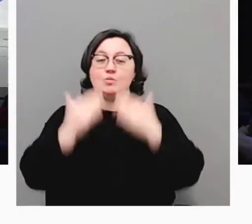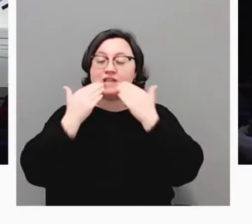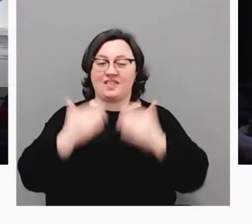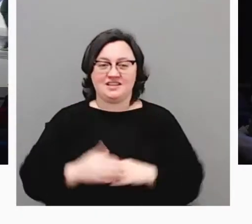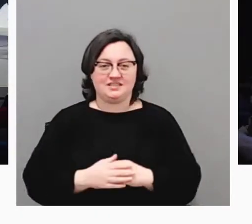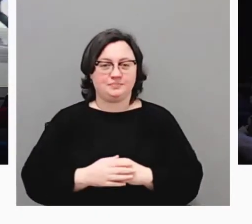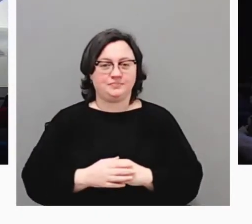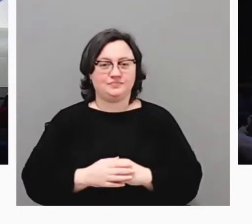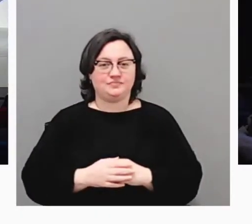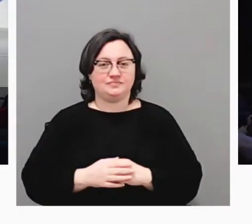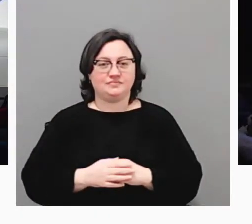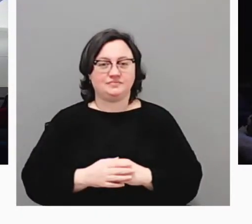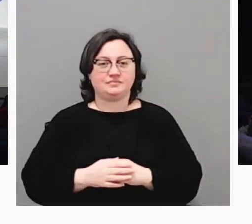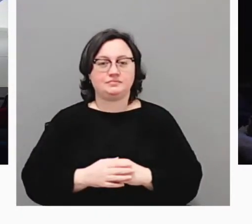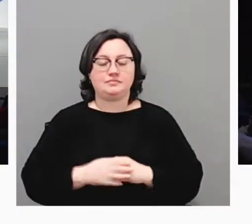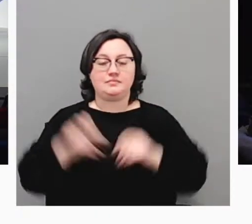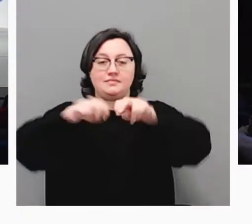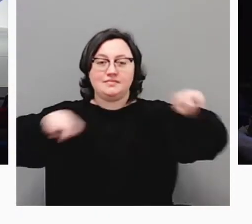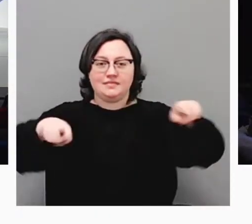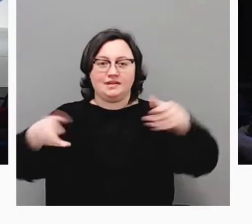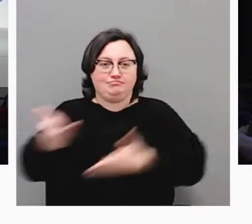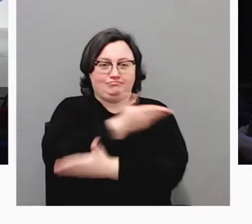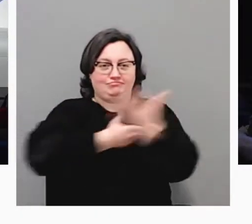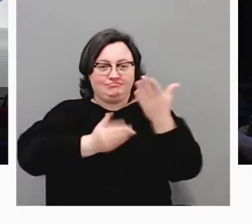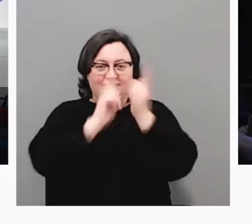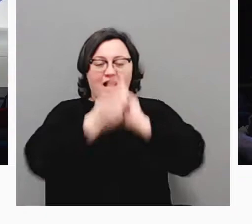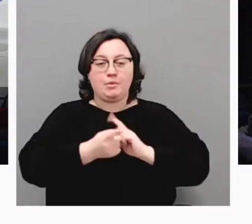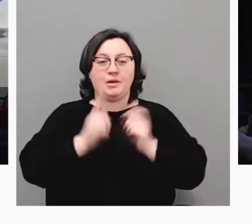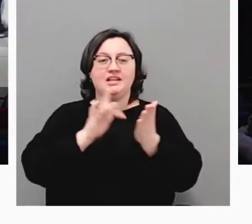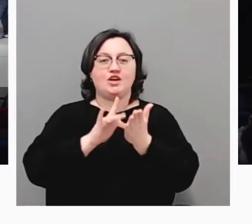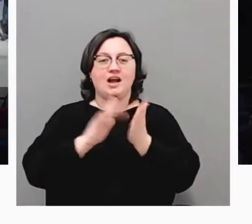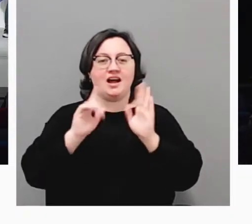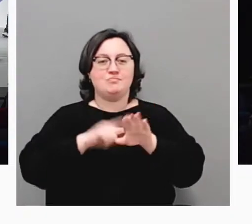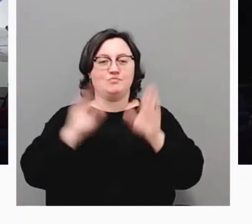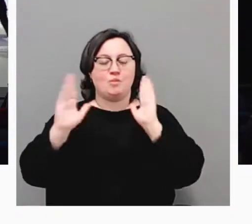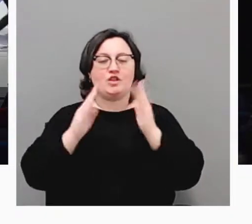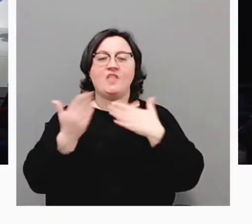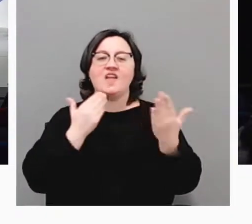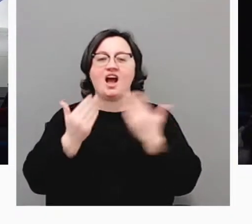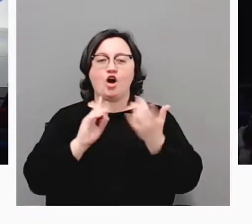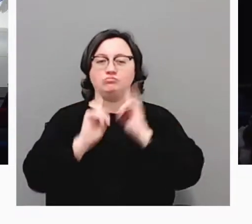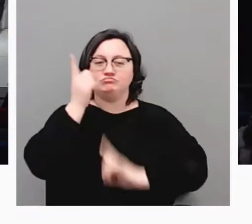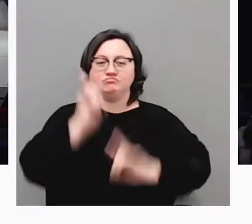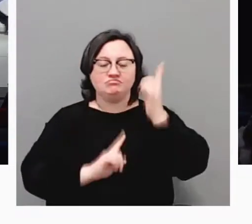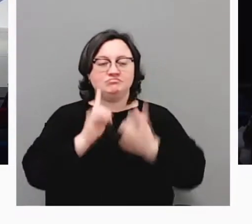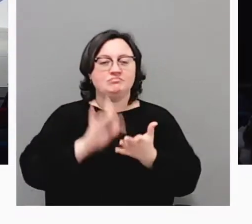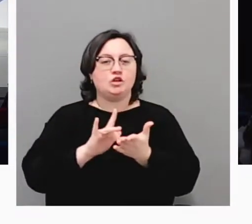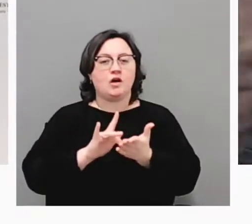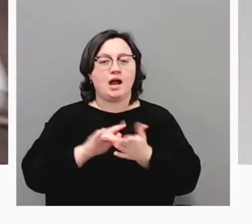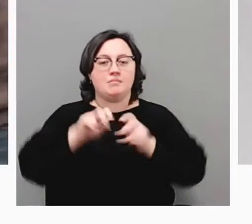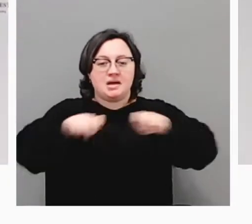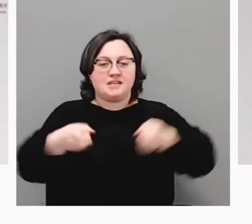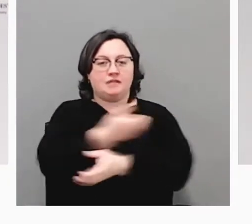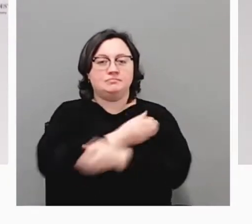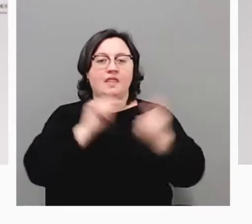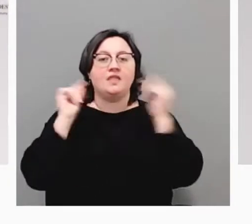Bueno, cambiamos el escenario para abrir ahora un tiempo de diálogo porque vamos a poner encima de la mesa un debate